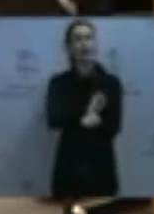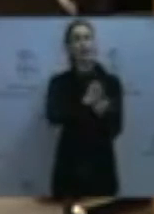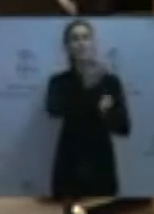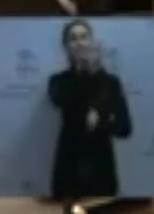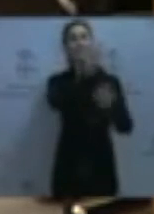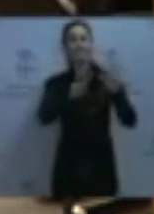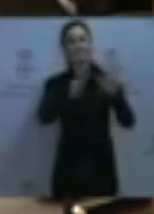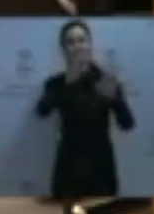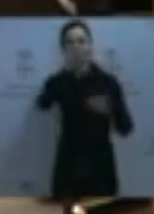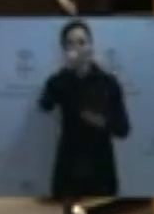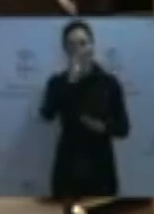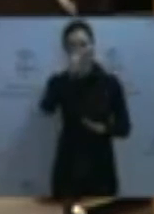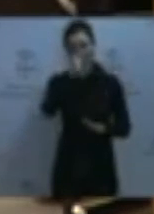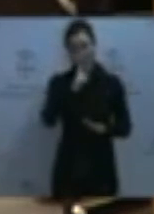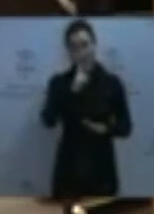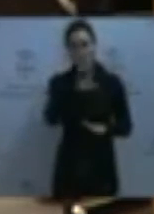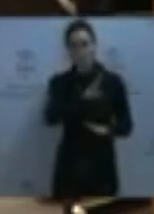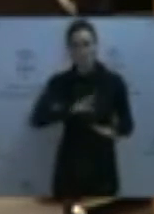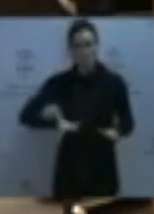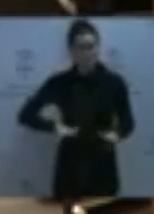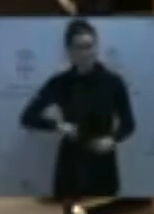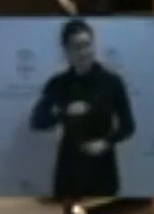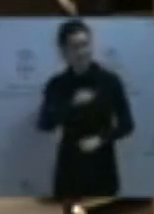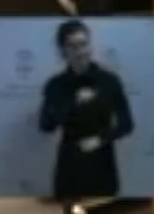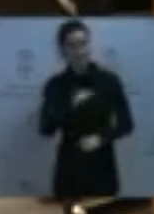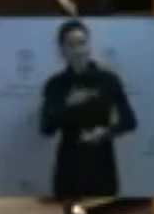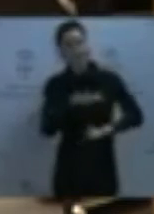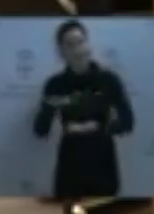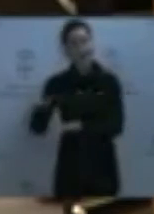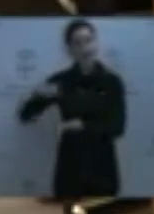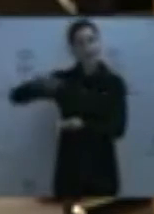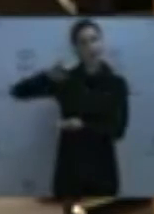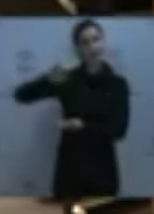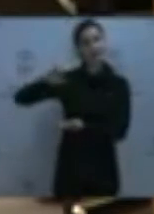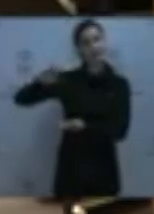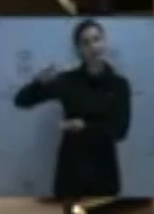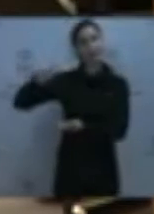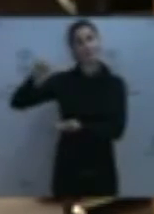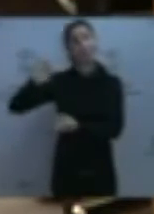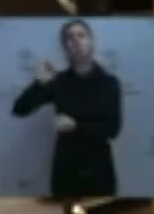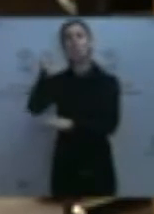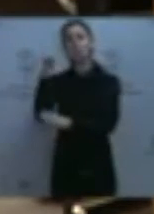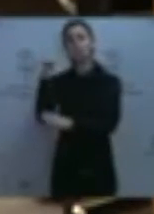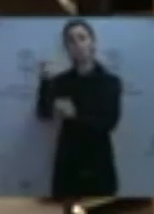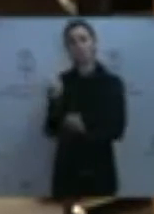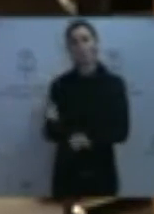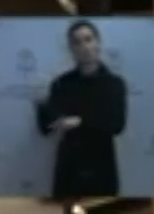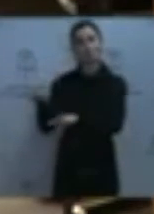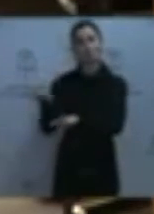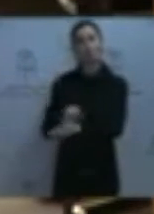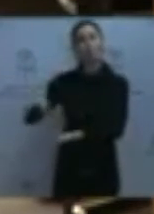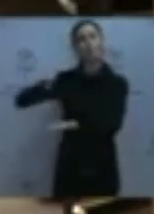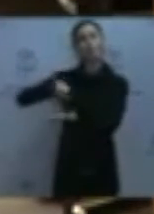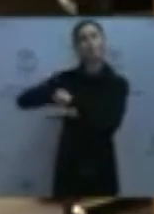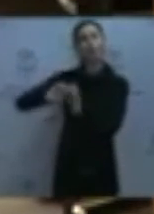interina. 27 años de interina. Está esperando que la reciba Maribel Monteseri, que lleva 34 años de representante institucional en la ciudad